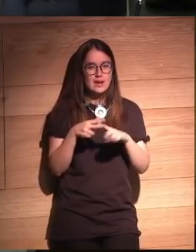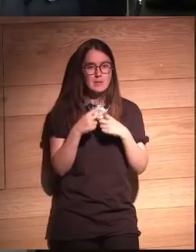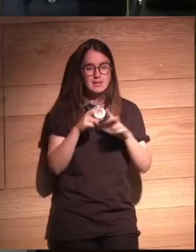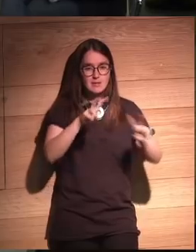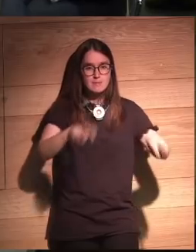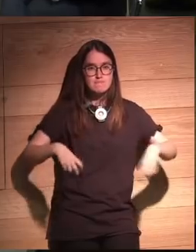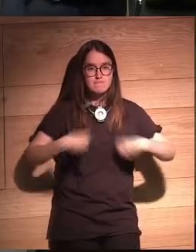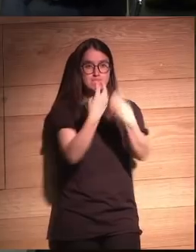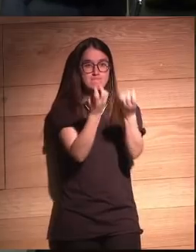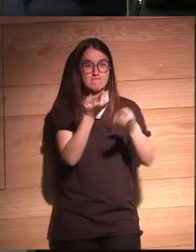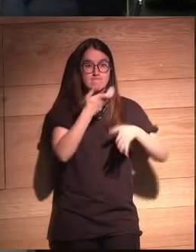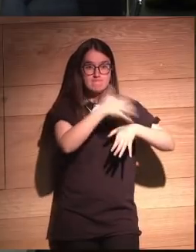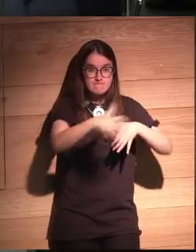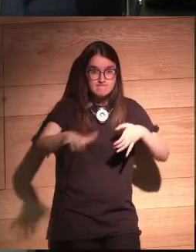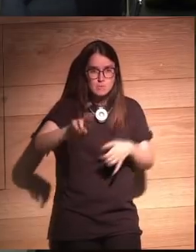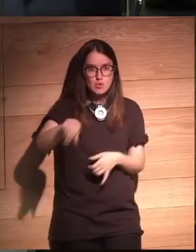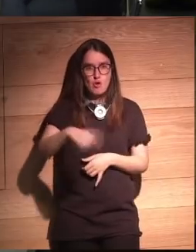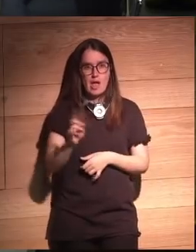redistribución.